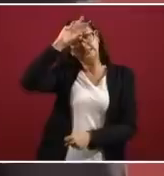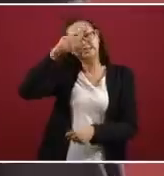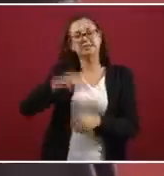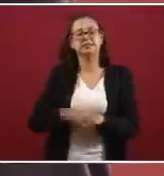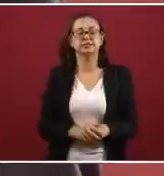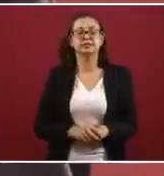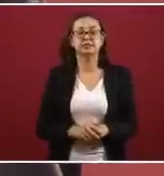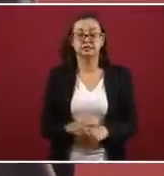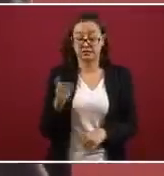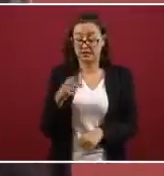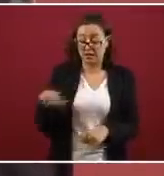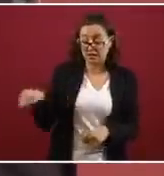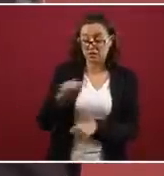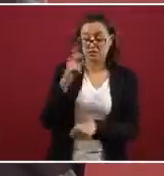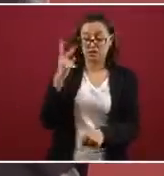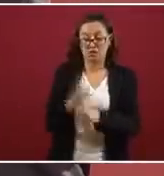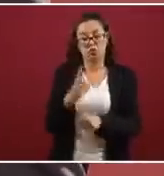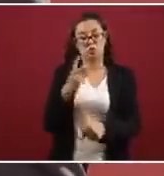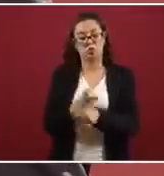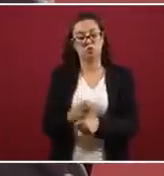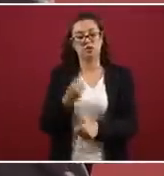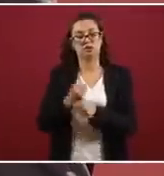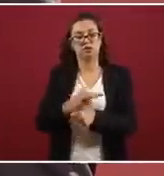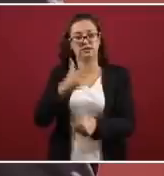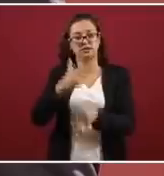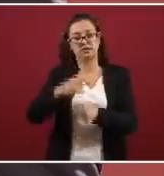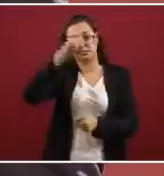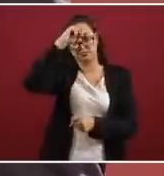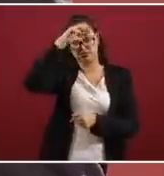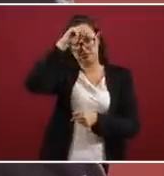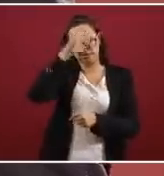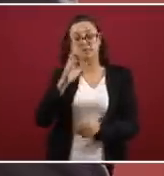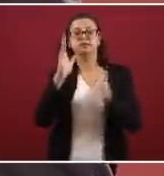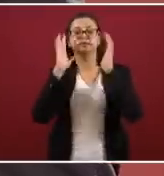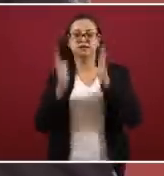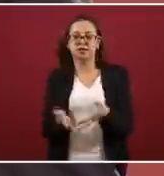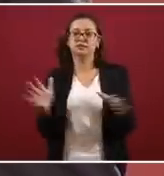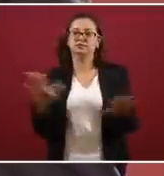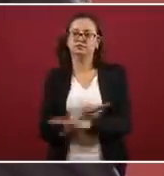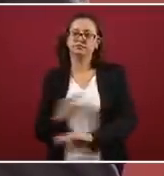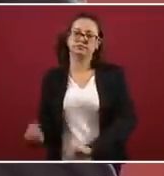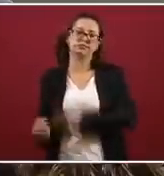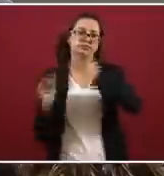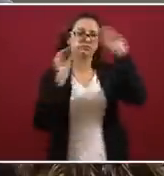Esa subsecretaría de Minas ya está en Chihuahua. Allá